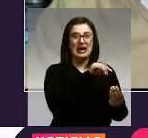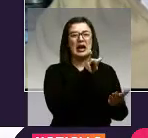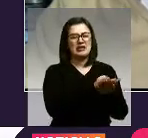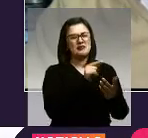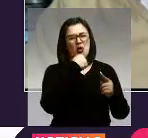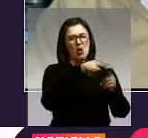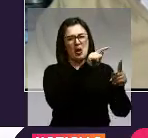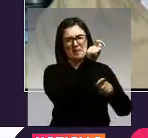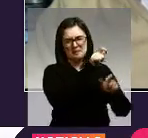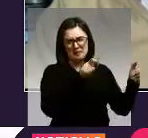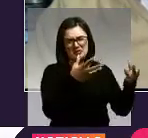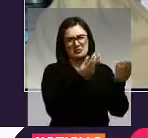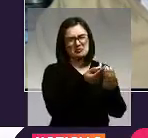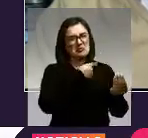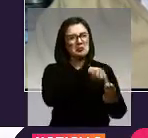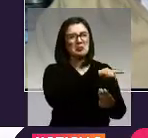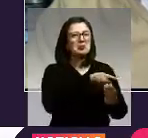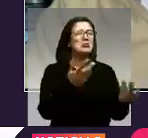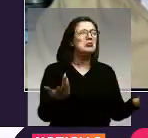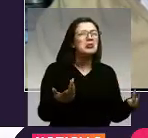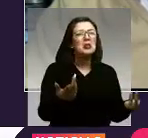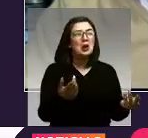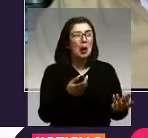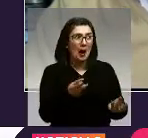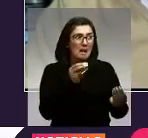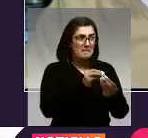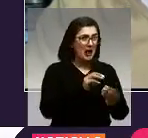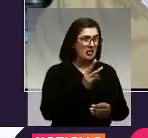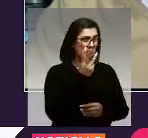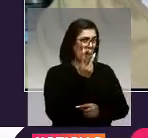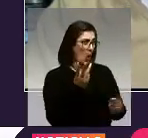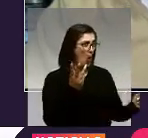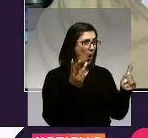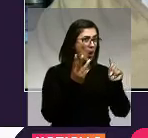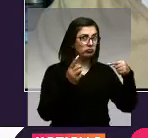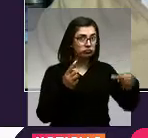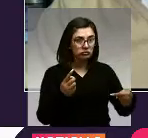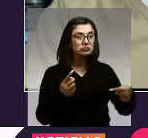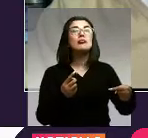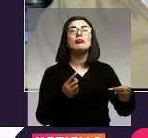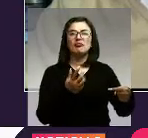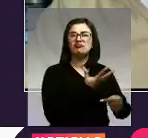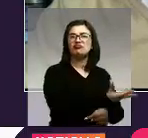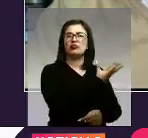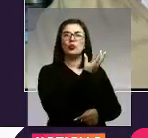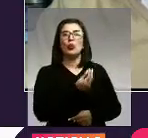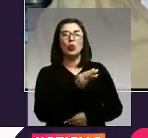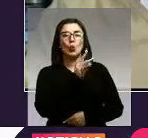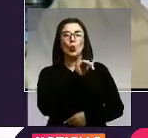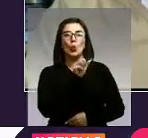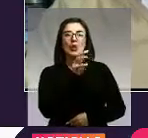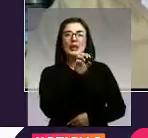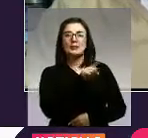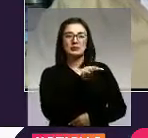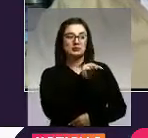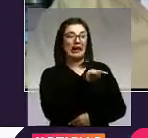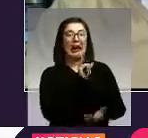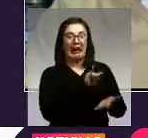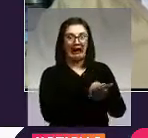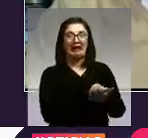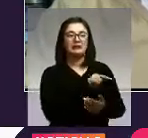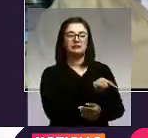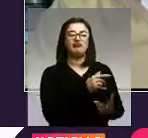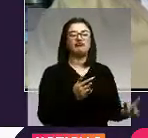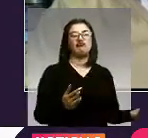no se veía que pudiese entrar uno más a pelear, pero entró el equipo Williams, que realmente esa fue la última época